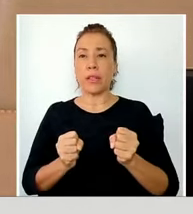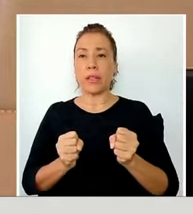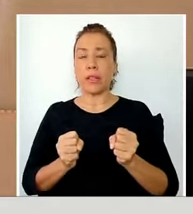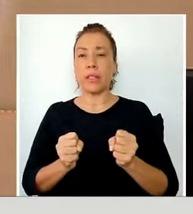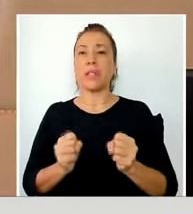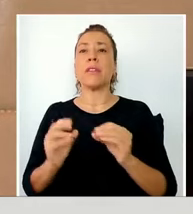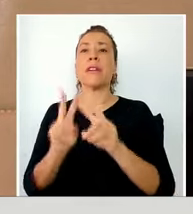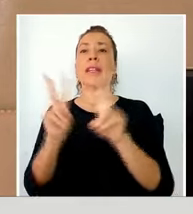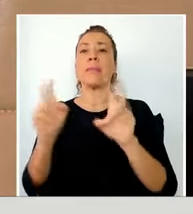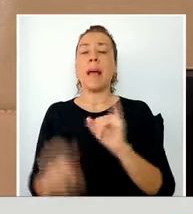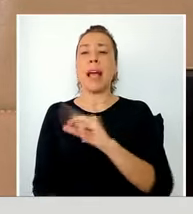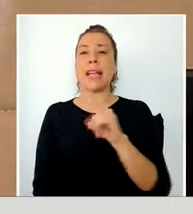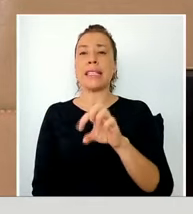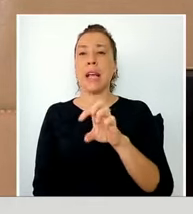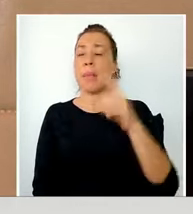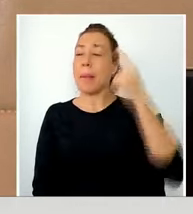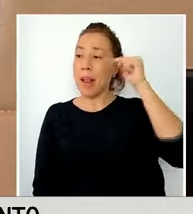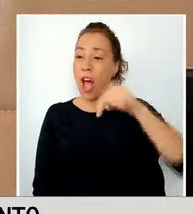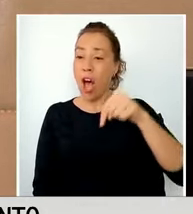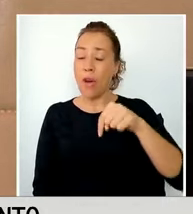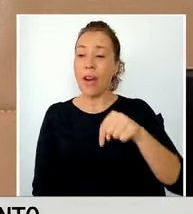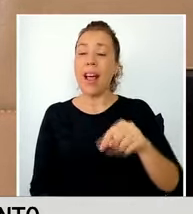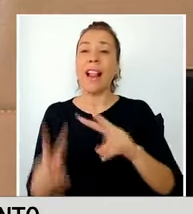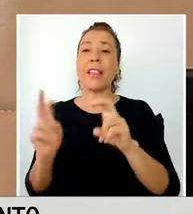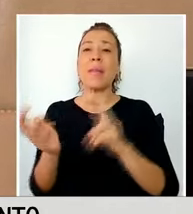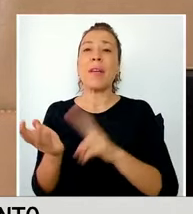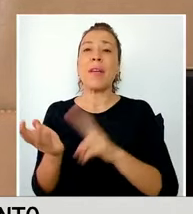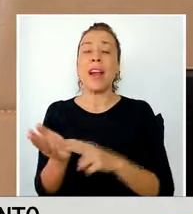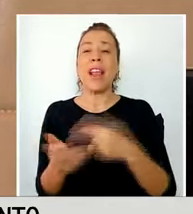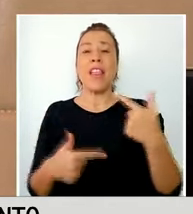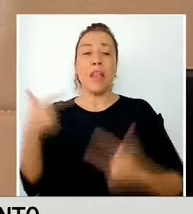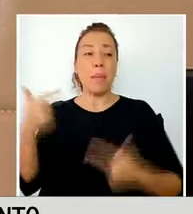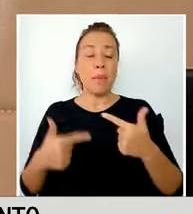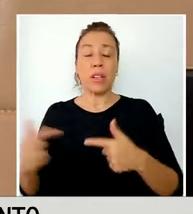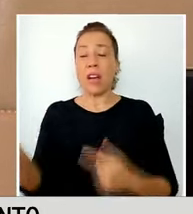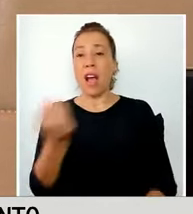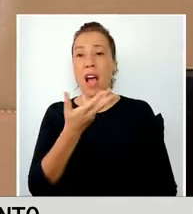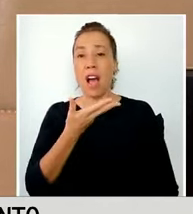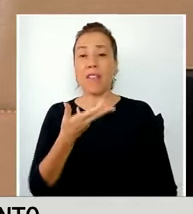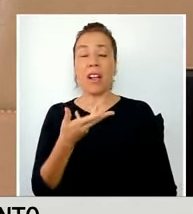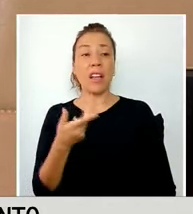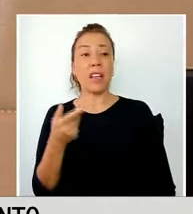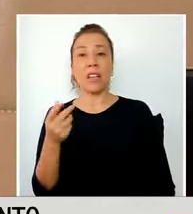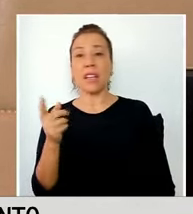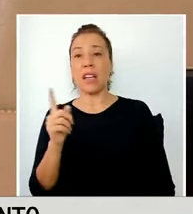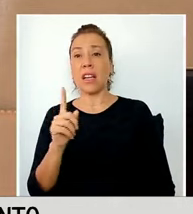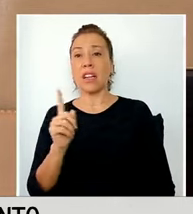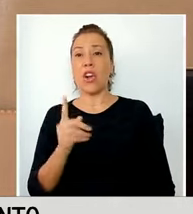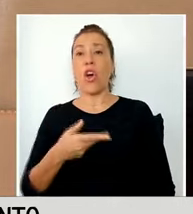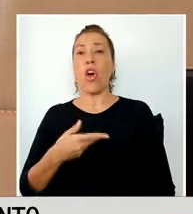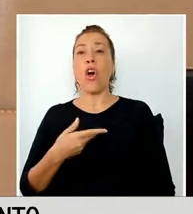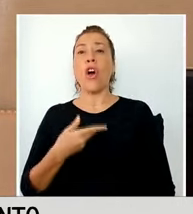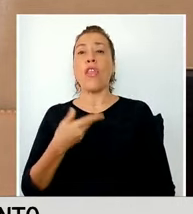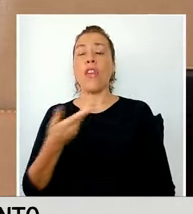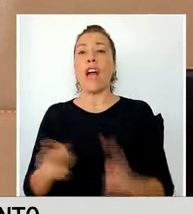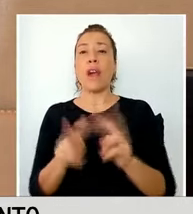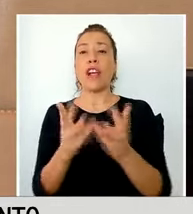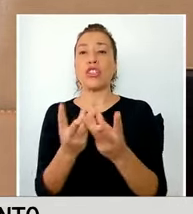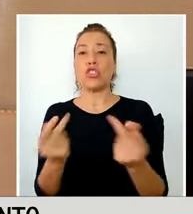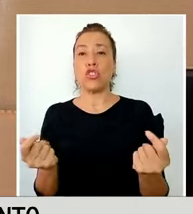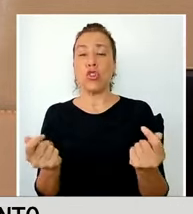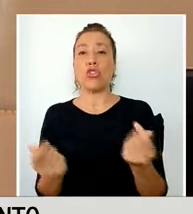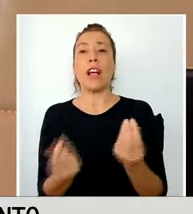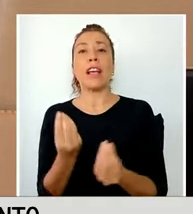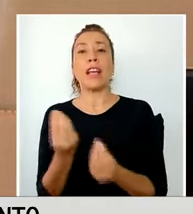pero hoy día el realismo político nos dice que si no se le da una salida a lo que ocurre con el